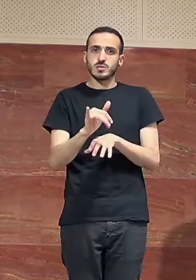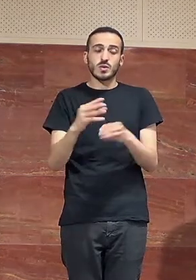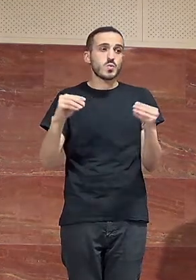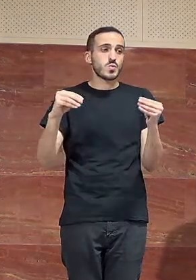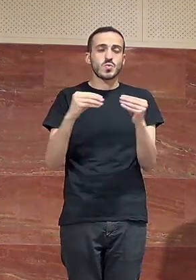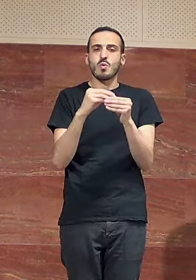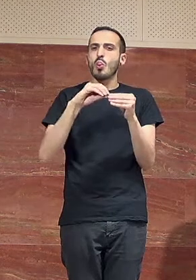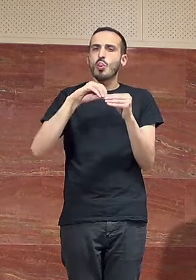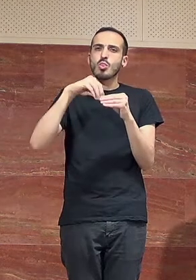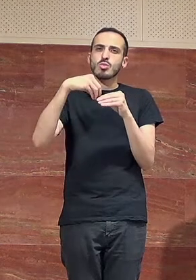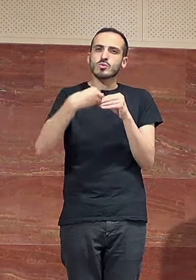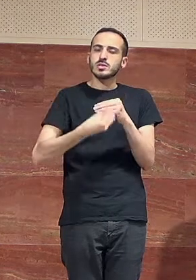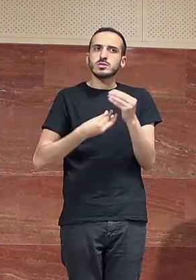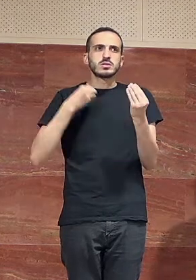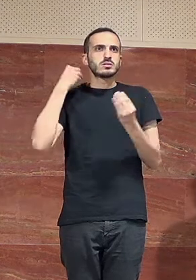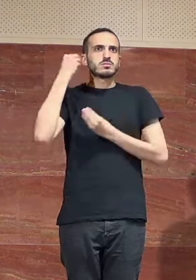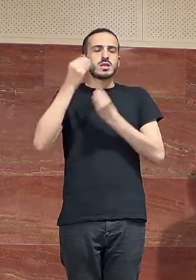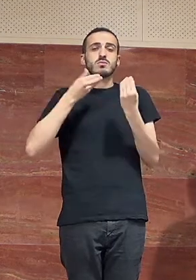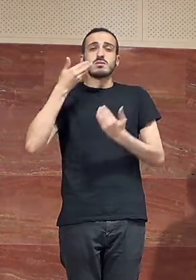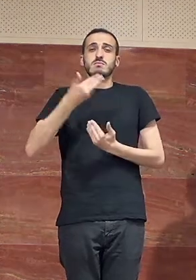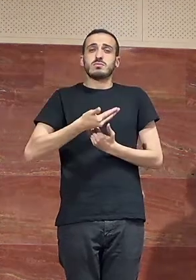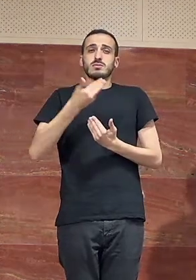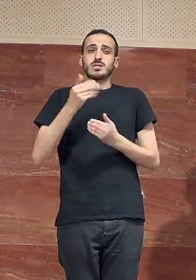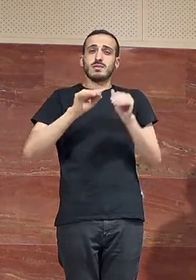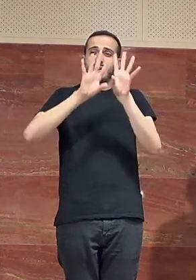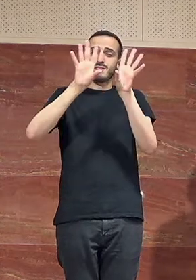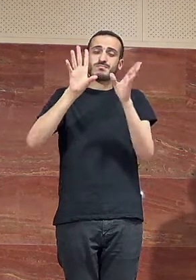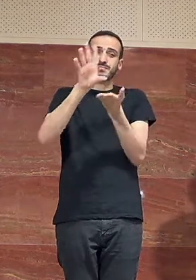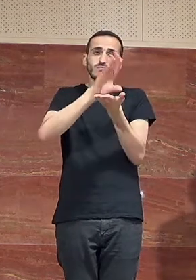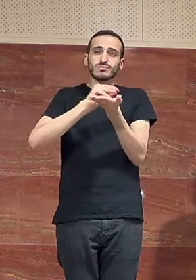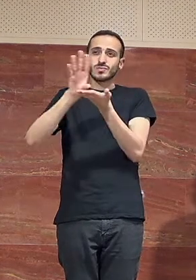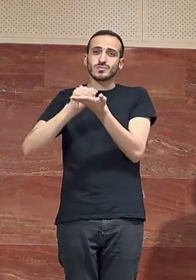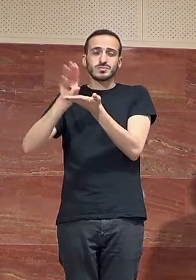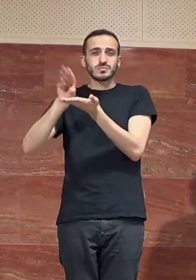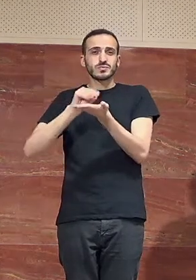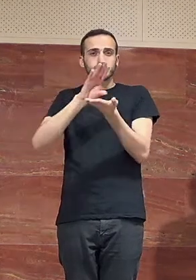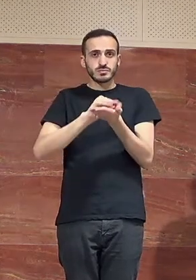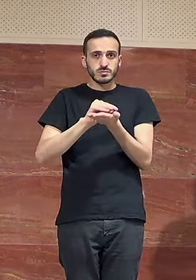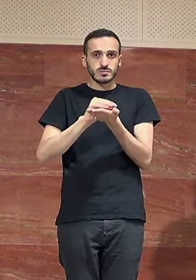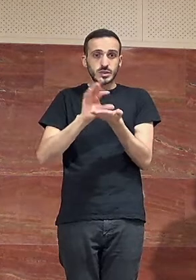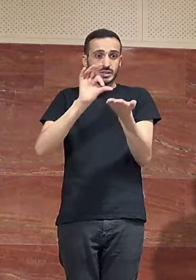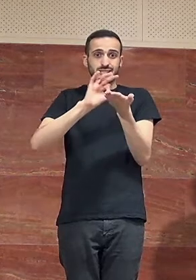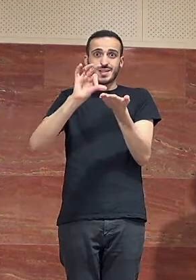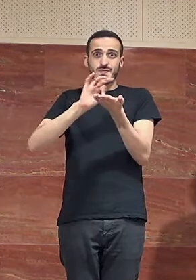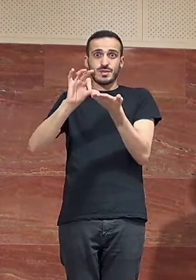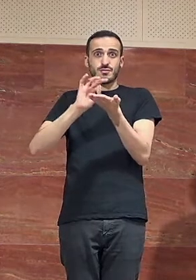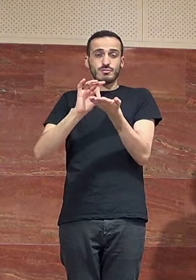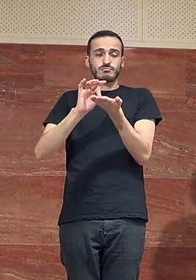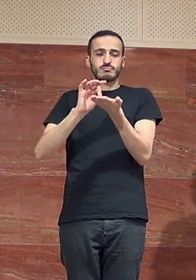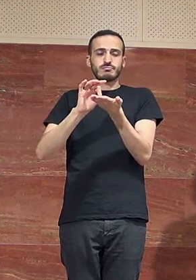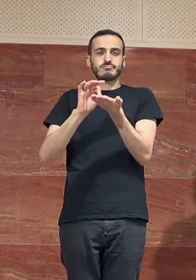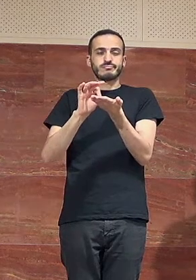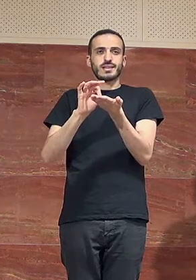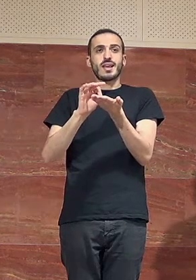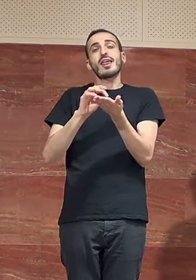nos antojaba como imprescindible para poder coordinar las intervenciones de cada uno de los servicios que están participando en la